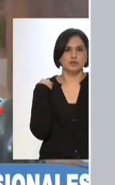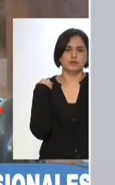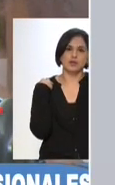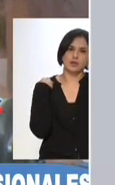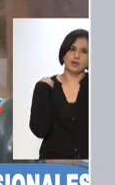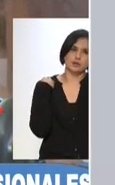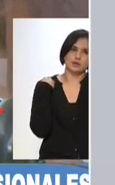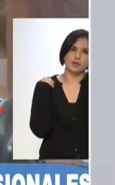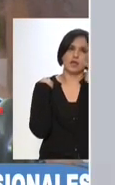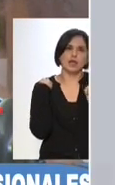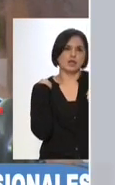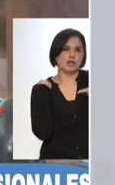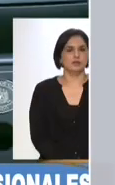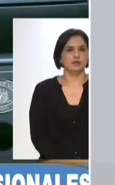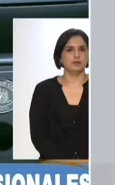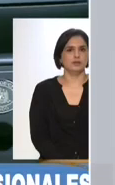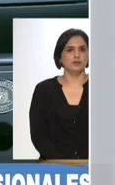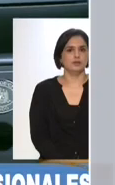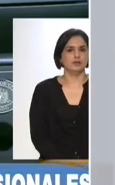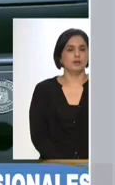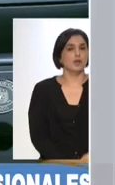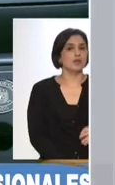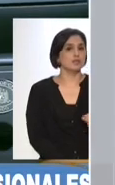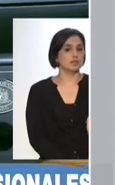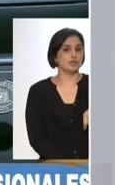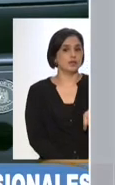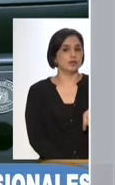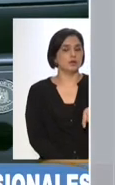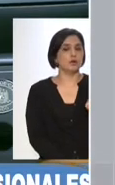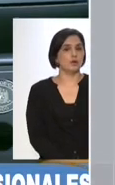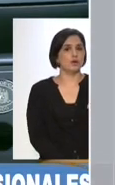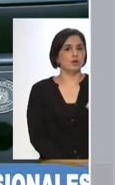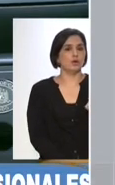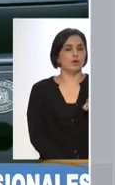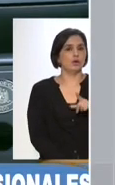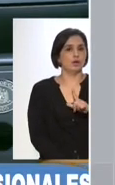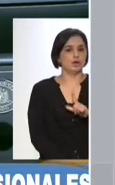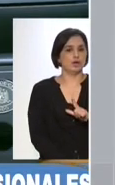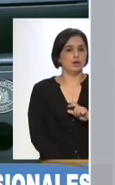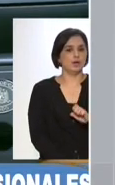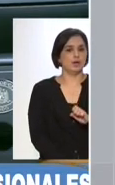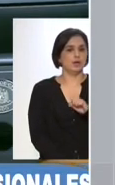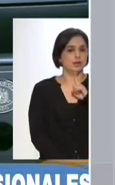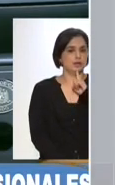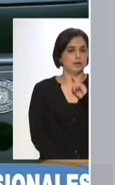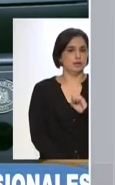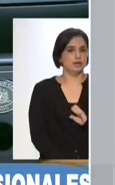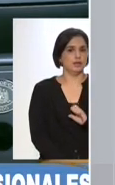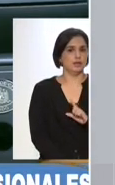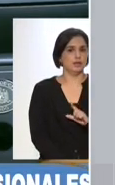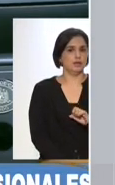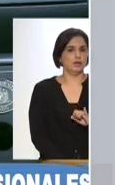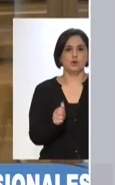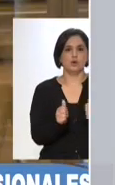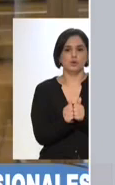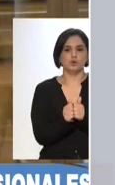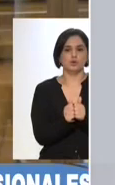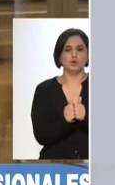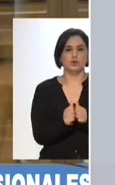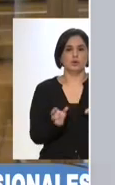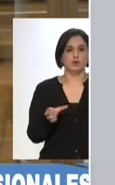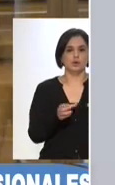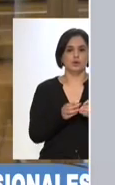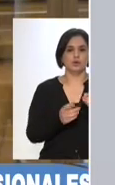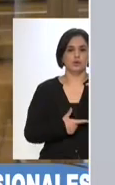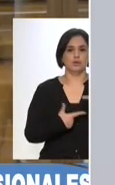de este cuarto retiro y la importancia, además, ¿no es cierto?, del segundo de rentas vitalicia. Cuando